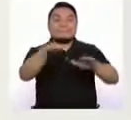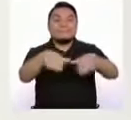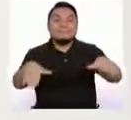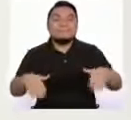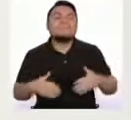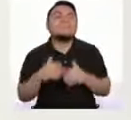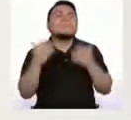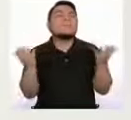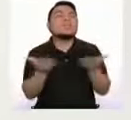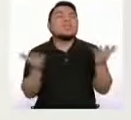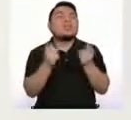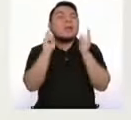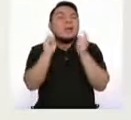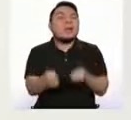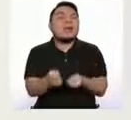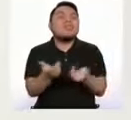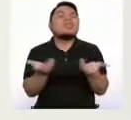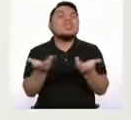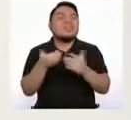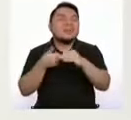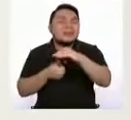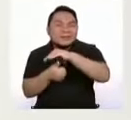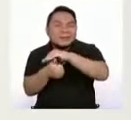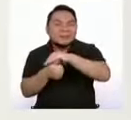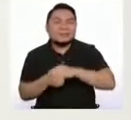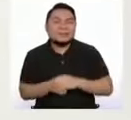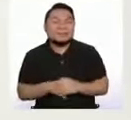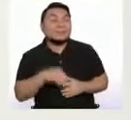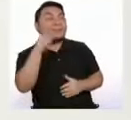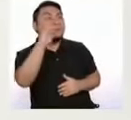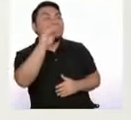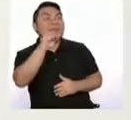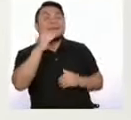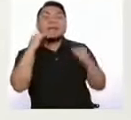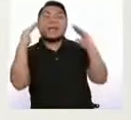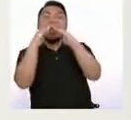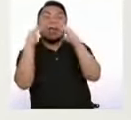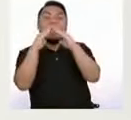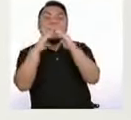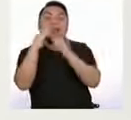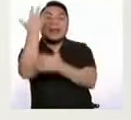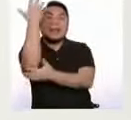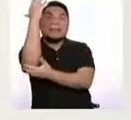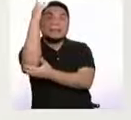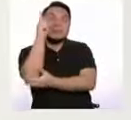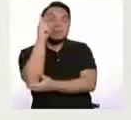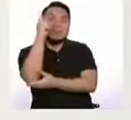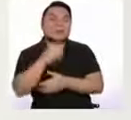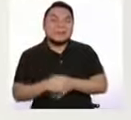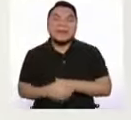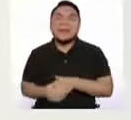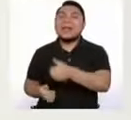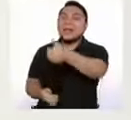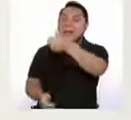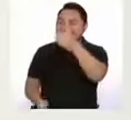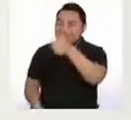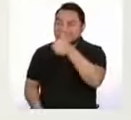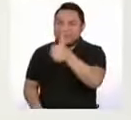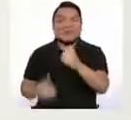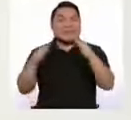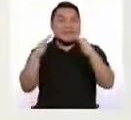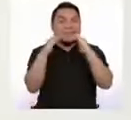¿dónde estaba el regalo? ¡En la casita del árbol! ¡Muy bien! En la